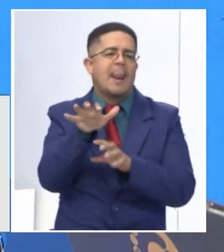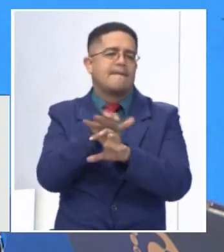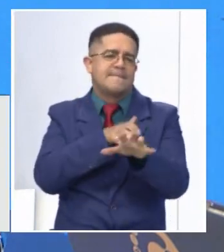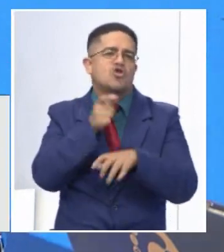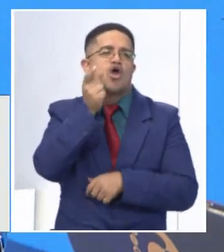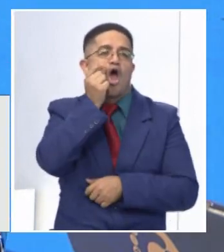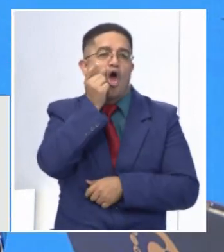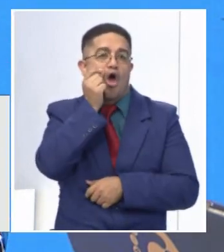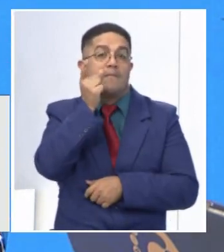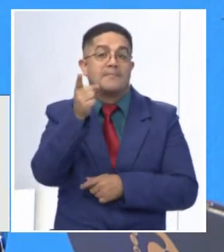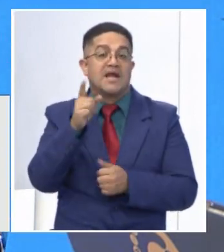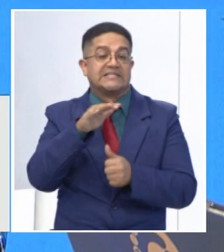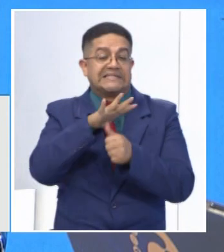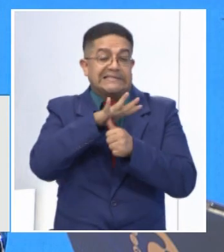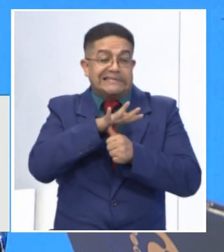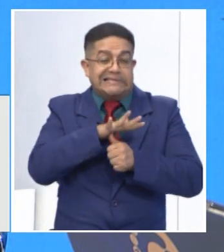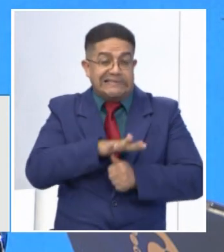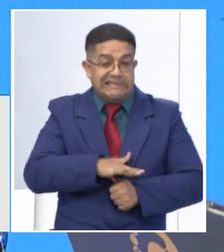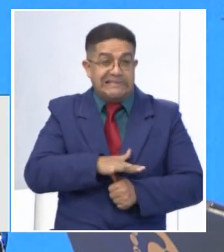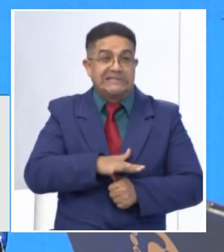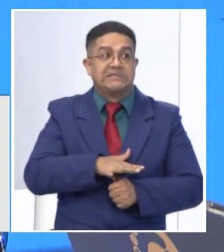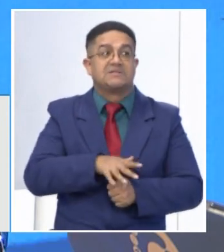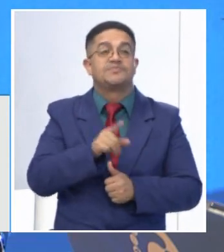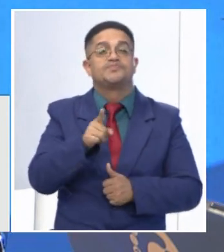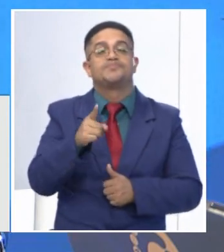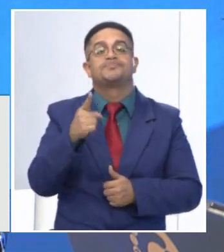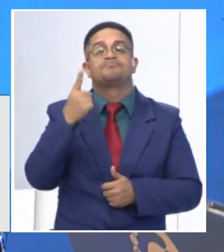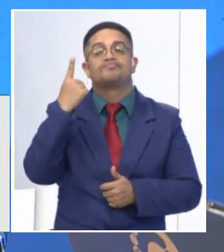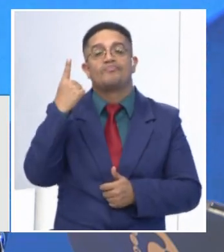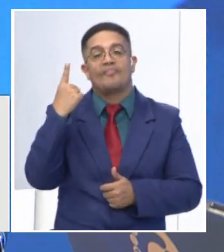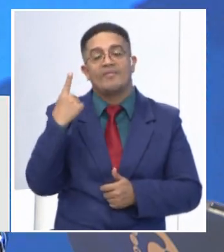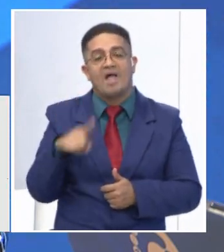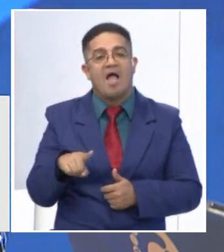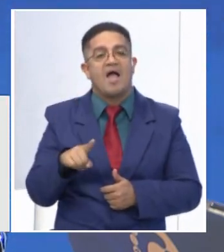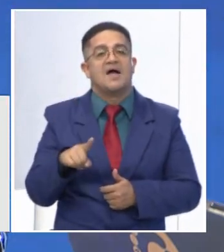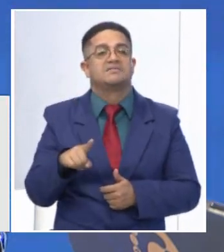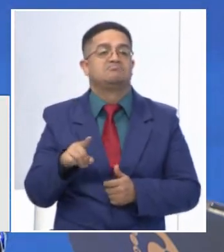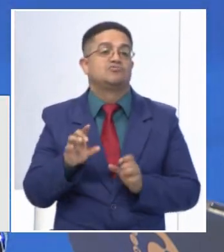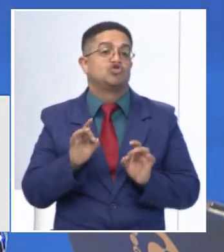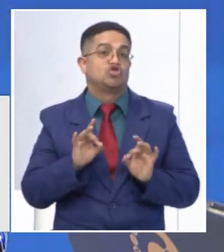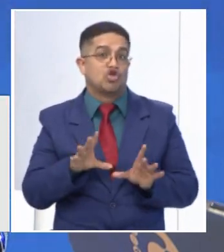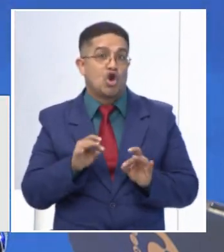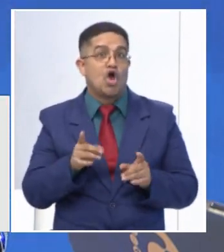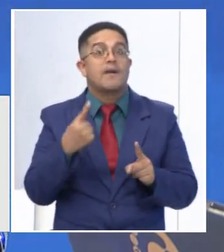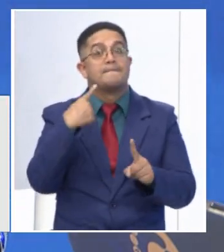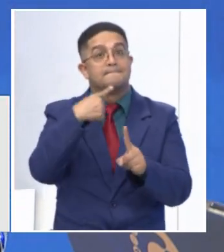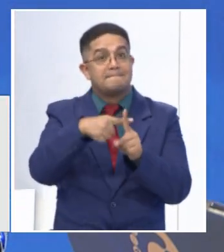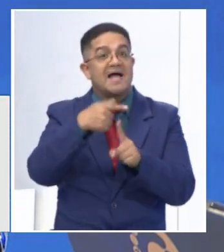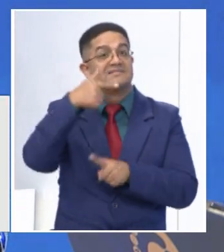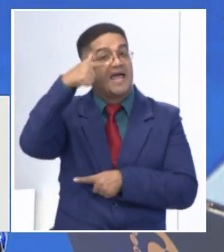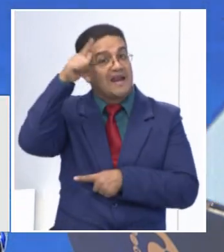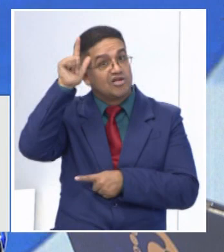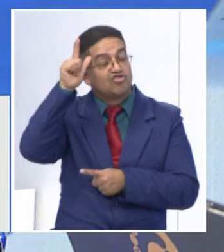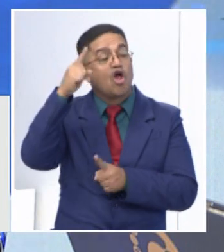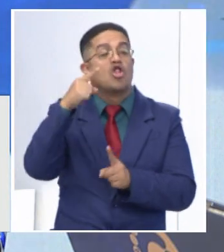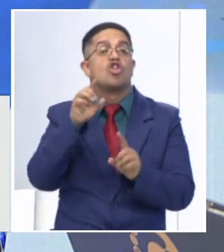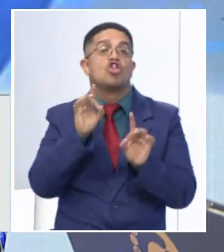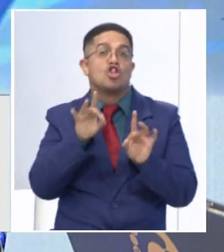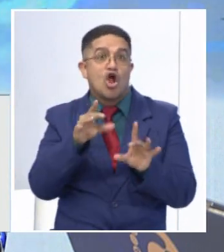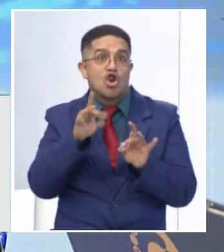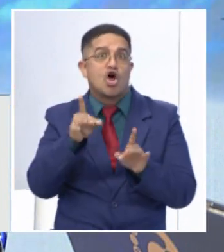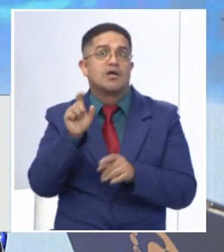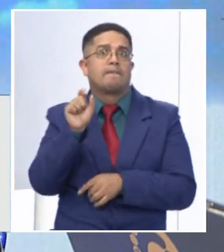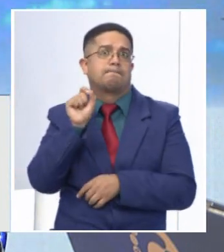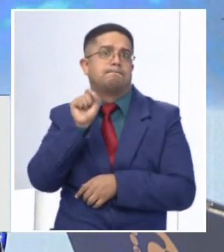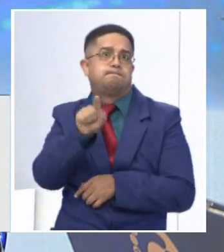tener, acompañado de este trastorno de la defecación, bien sea o no, pueden tener dolor con la erección, dolor con la eyaculación, que en algunas